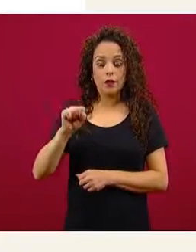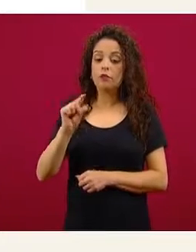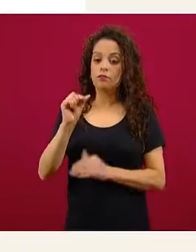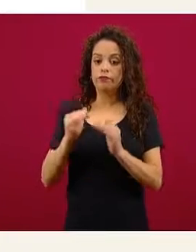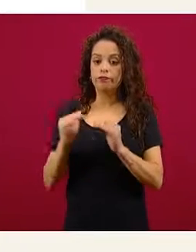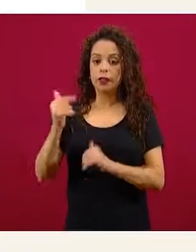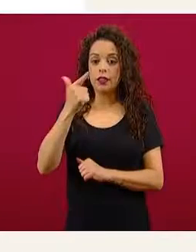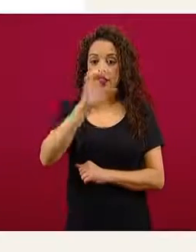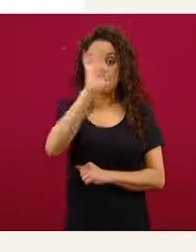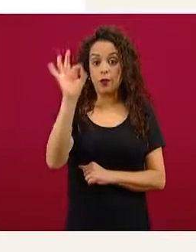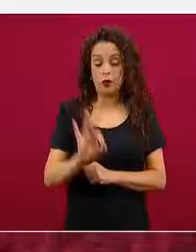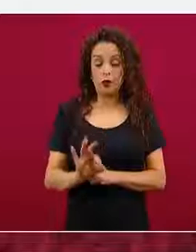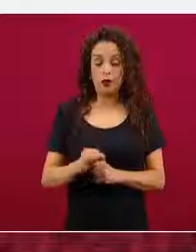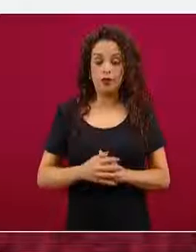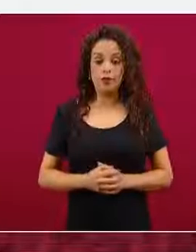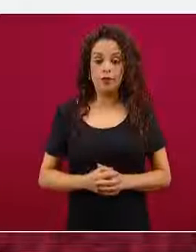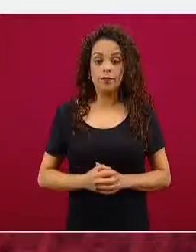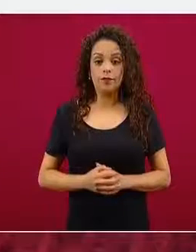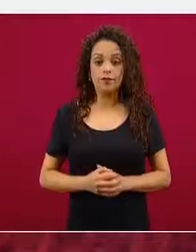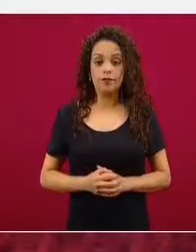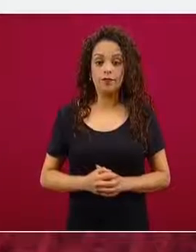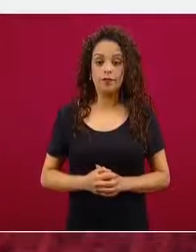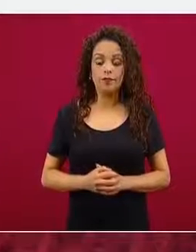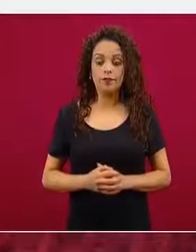7%. Adelante, por favor.